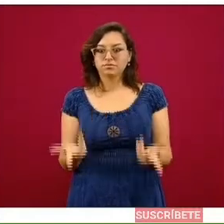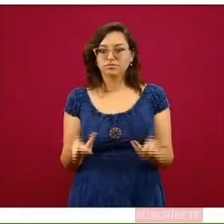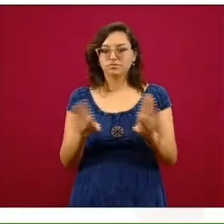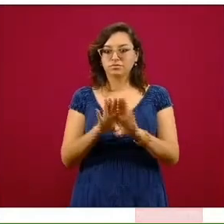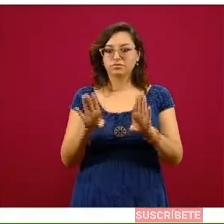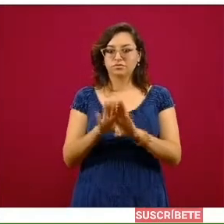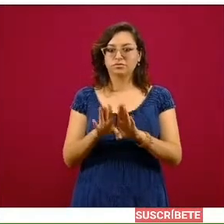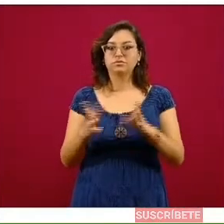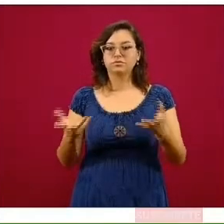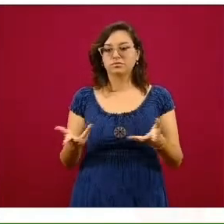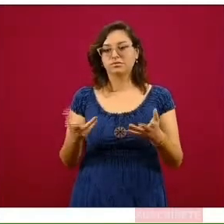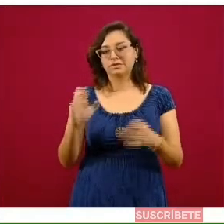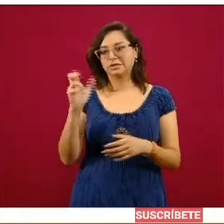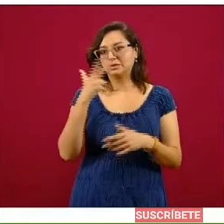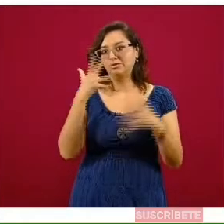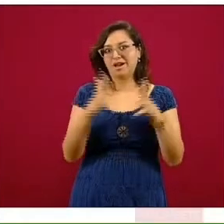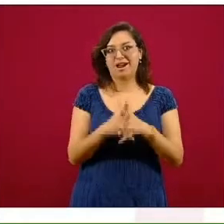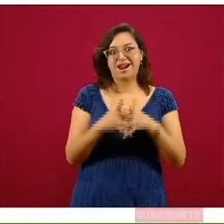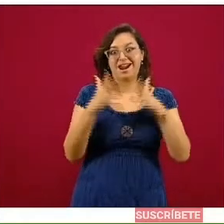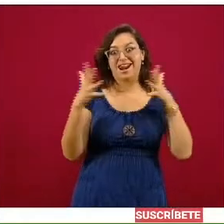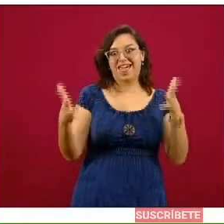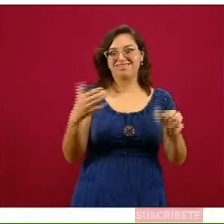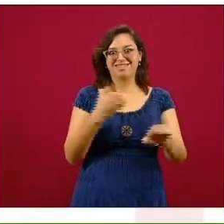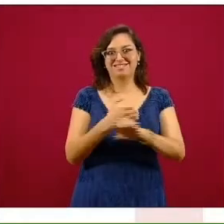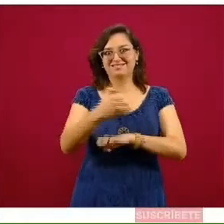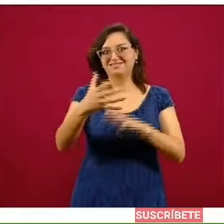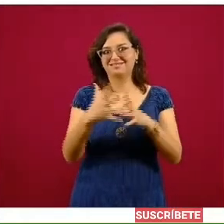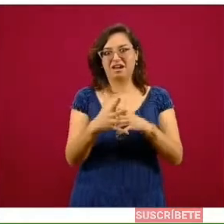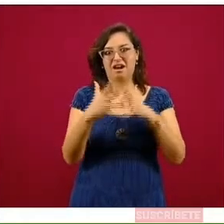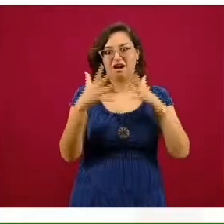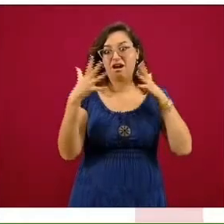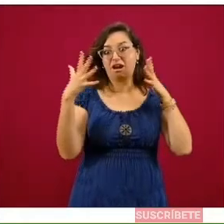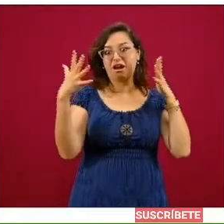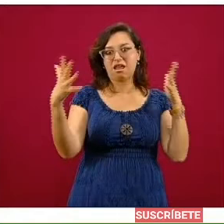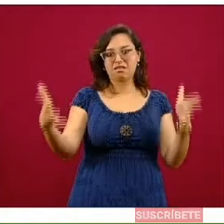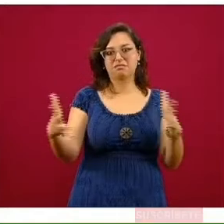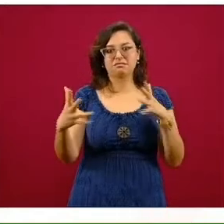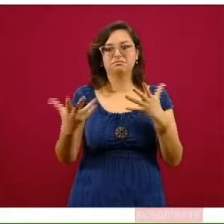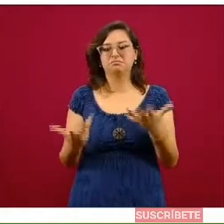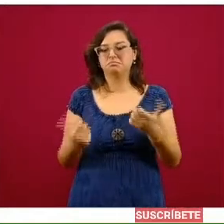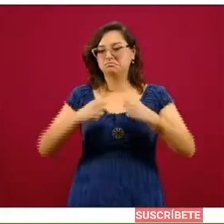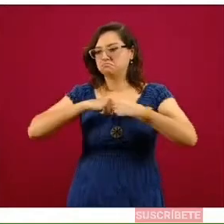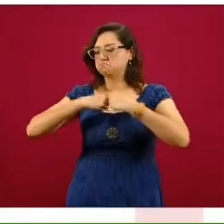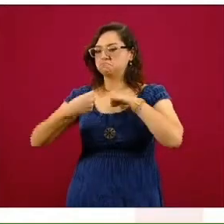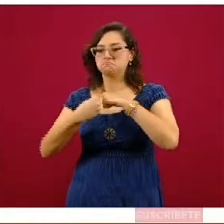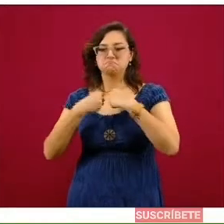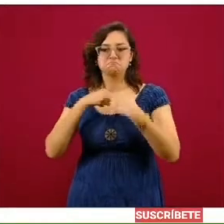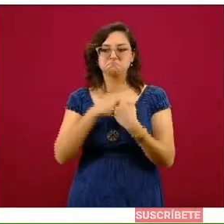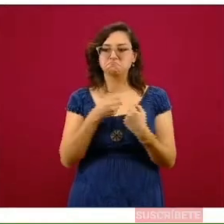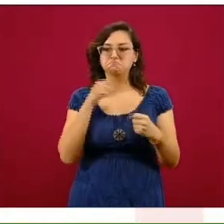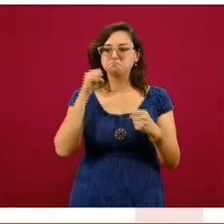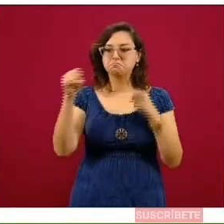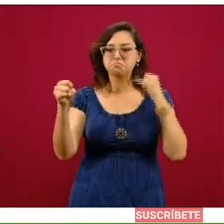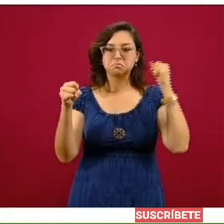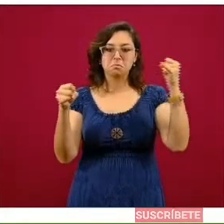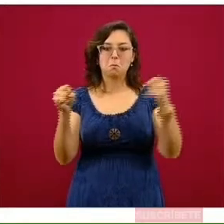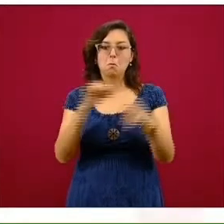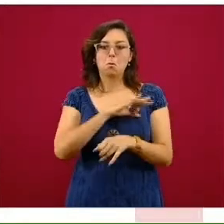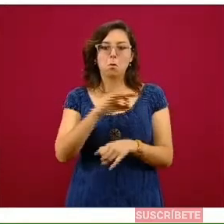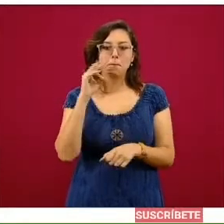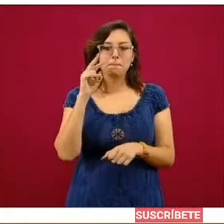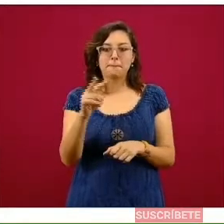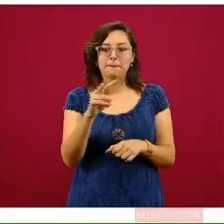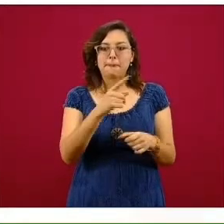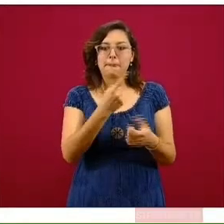dispersión territorial. Obviamente Chihuahua es uno de los estados más extensos geográficamente y vemos zonas de especial